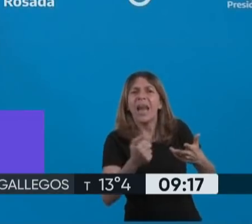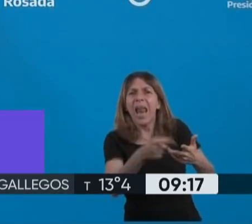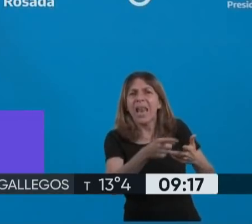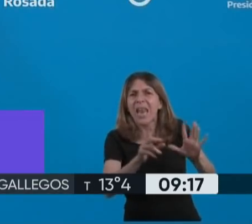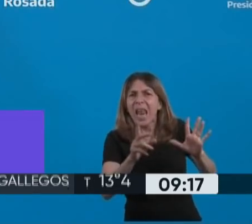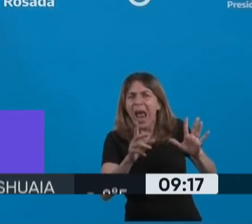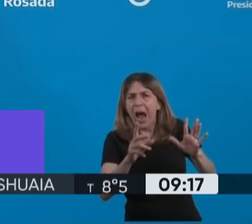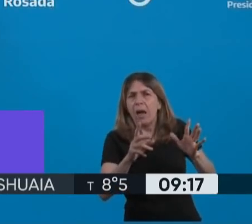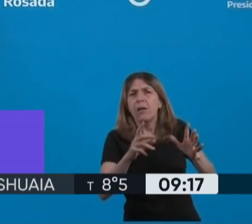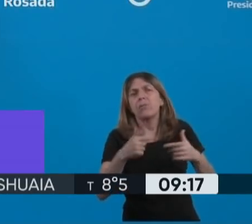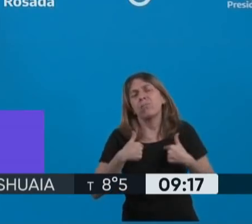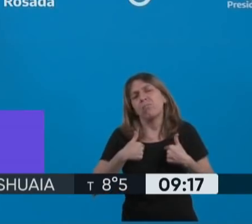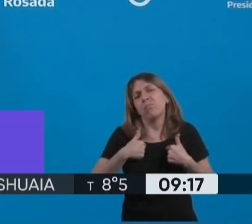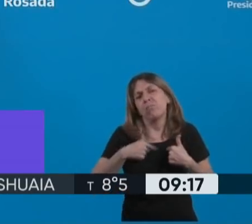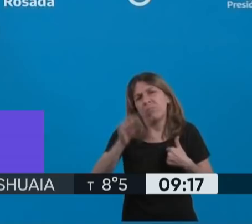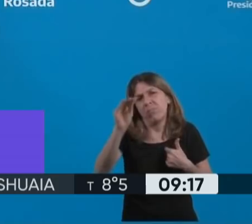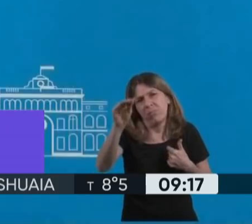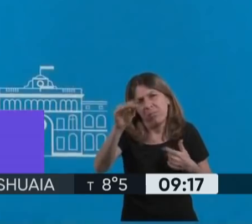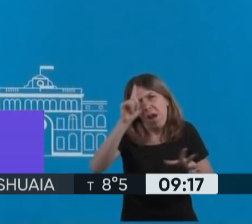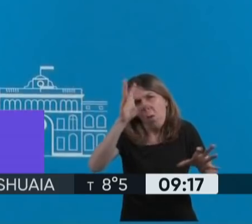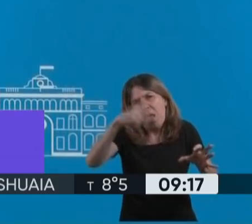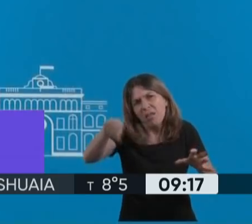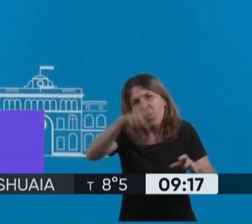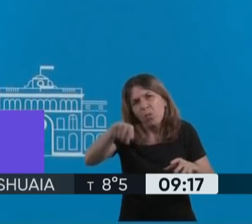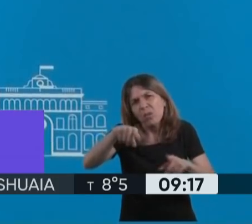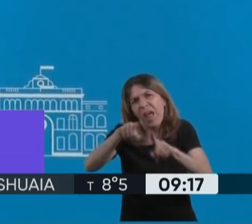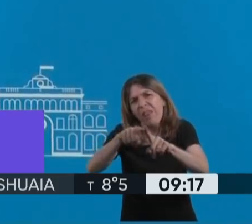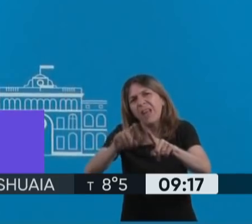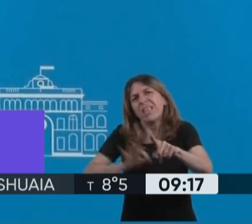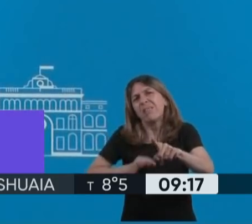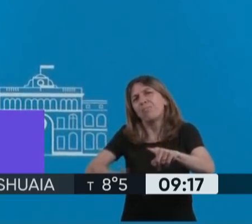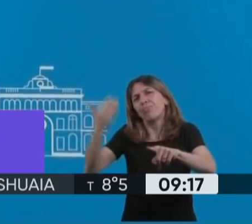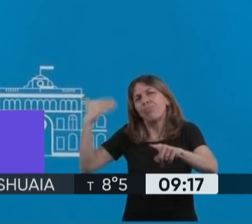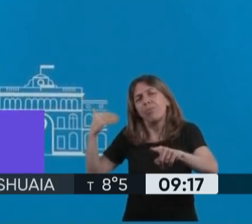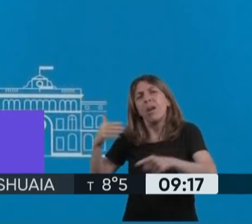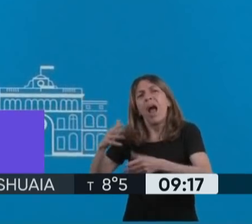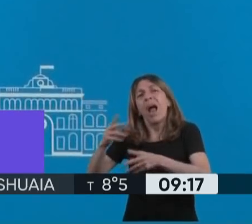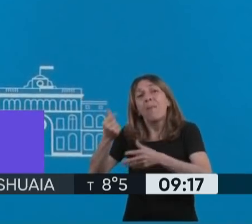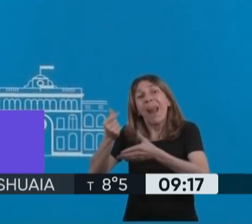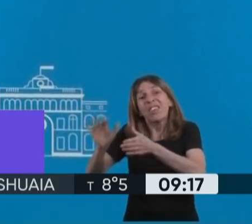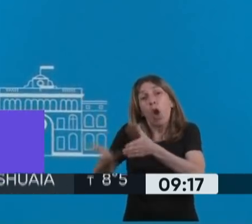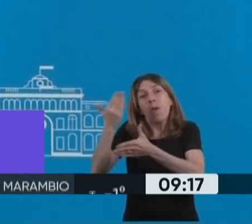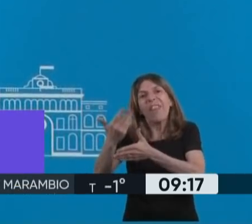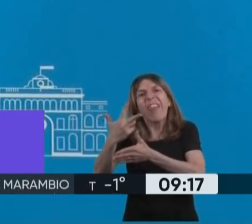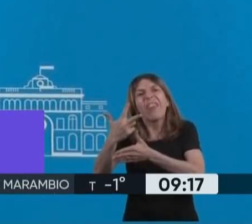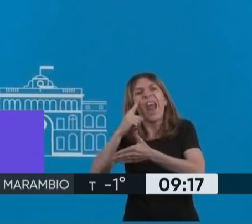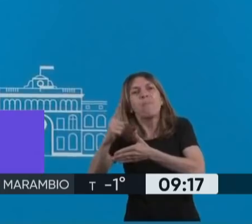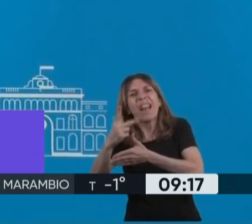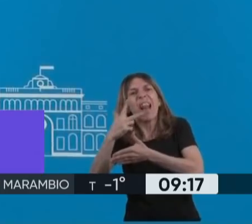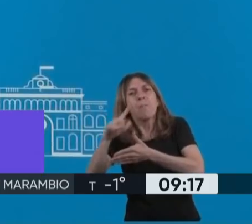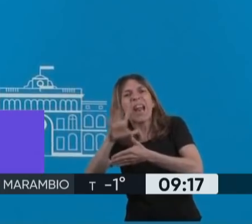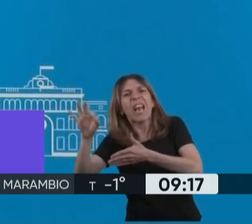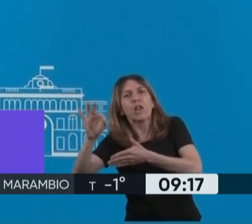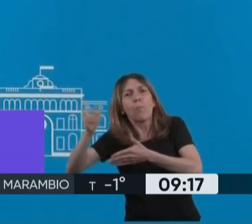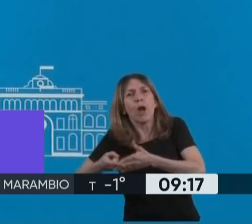recordamos al macrismo, a Juntos por el Cambio, que ellos aumentaron las tarifas 3.200%. Y la verdad es que no estamos viendo las inversiones que Edesur hizo con